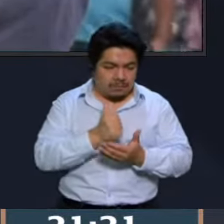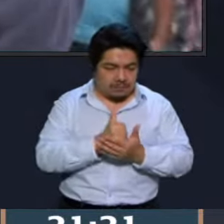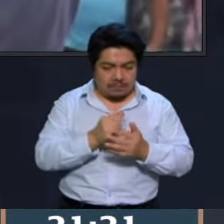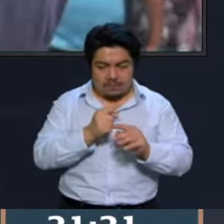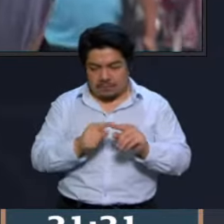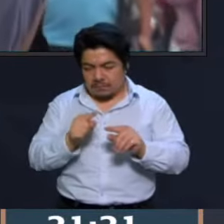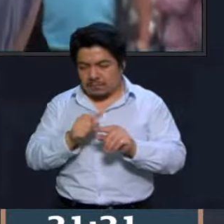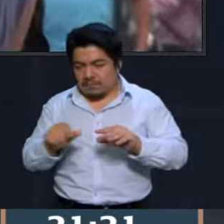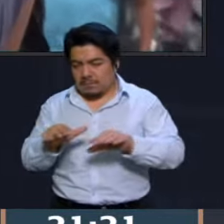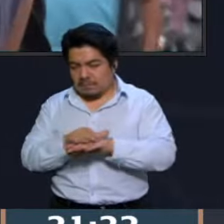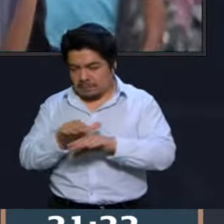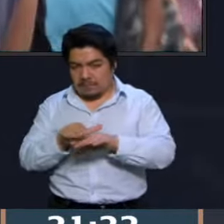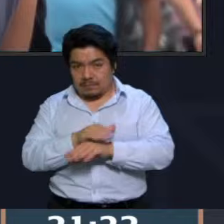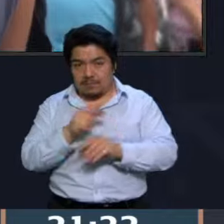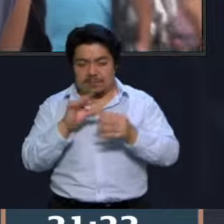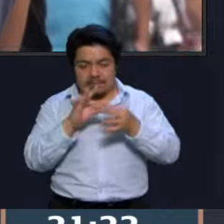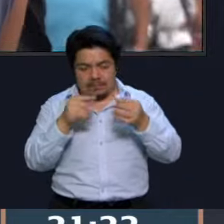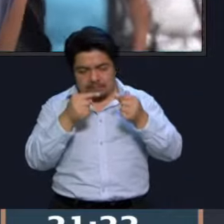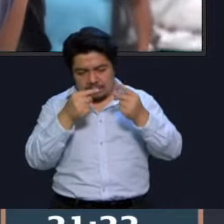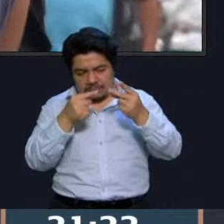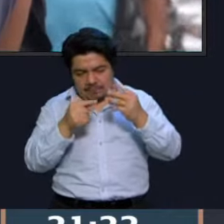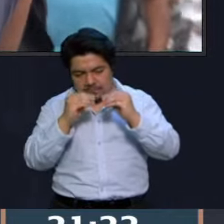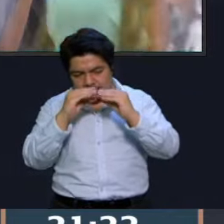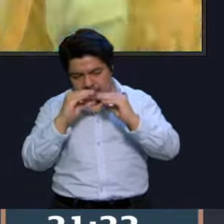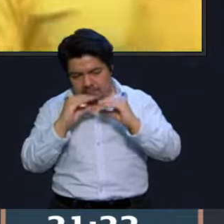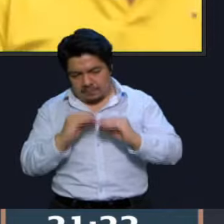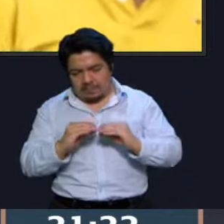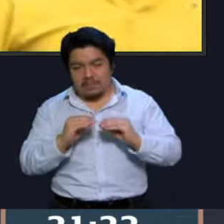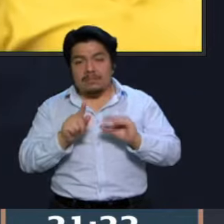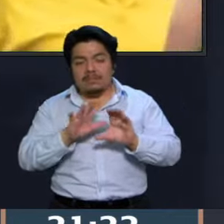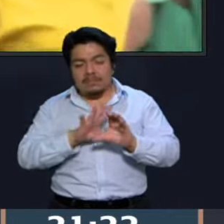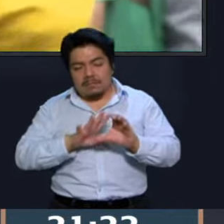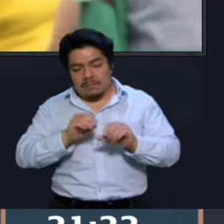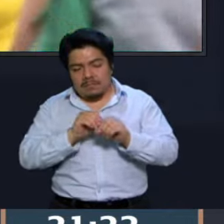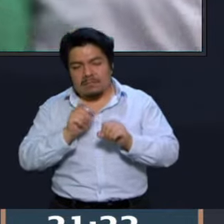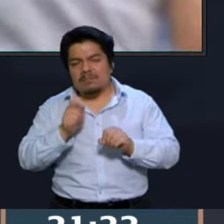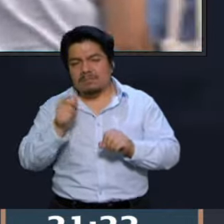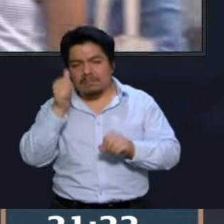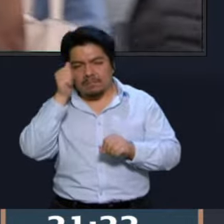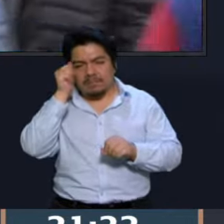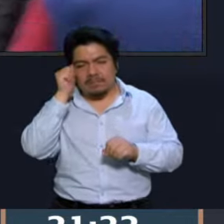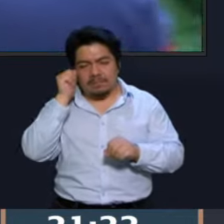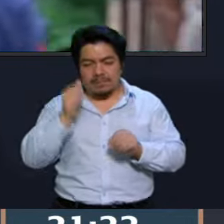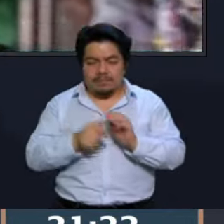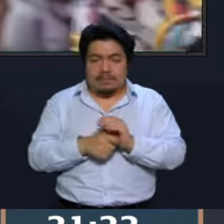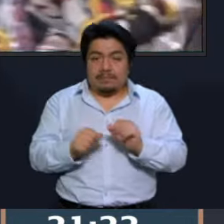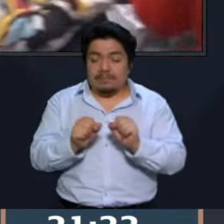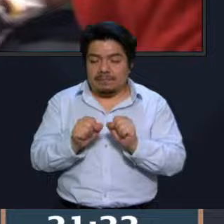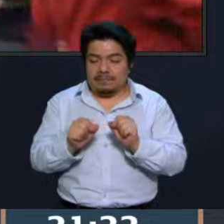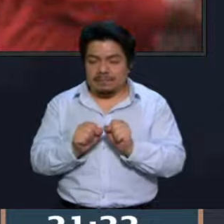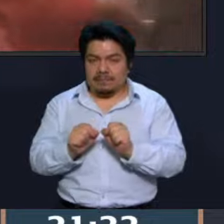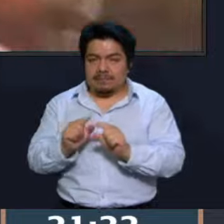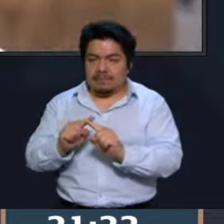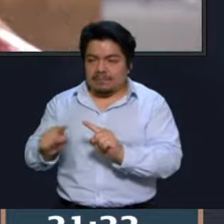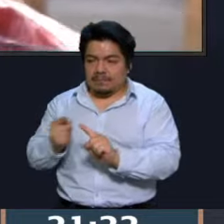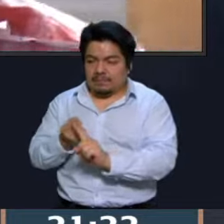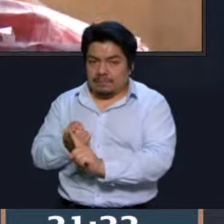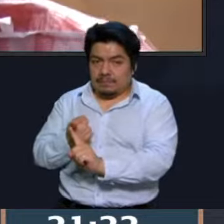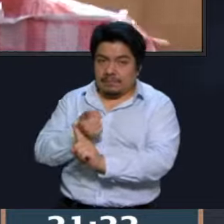cambios y tendríamos que irlo viendo desglosado. Pero dicho así en macro, te habla de una sociedad muy distinta a la que